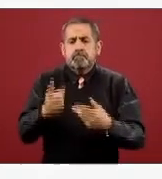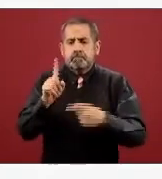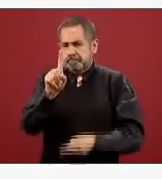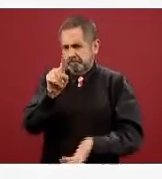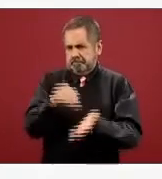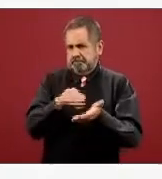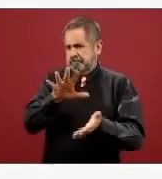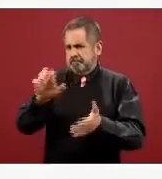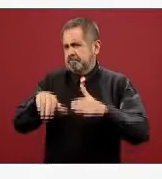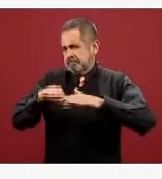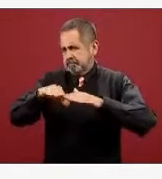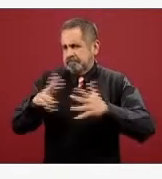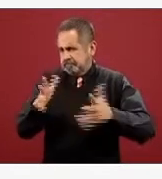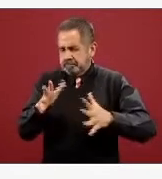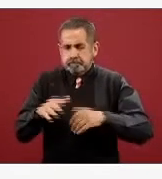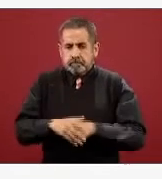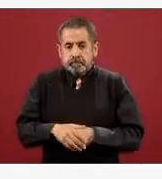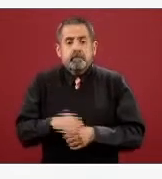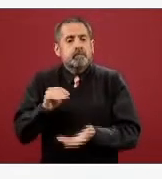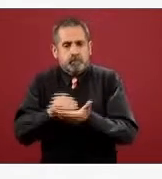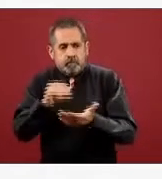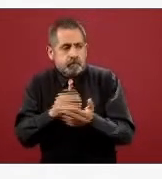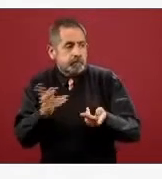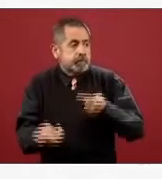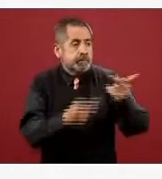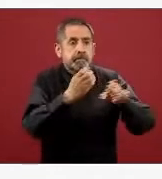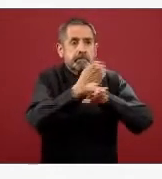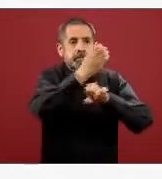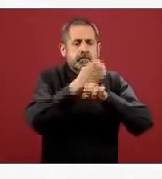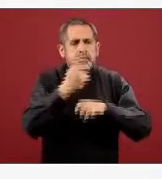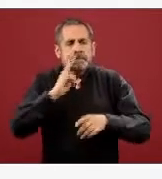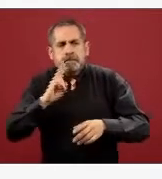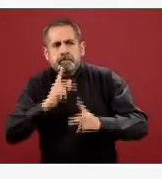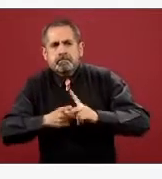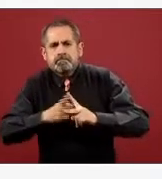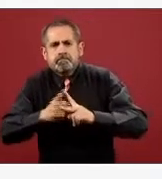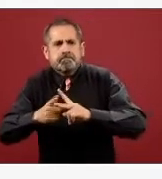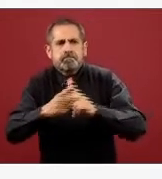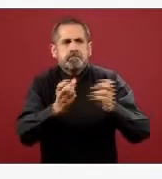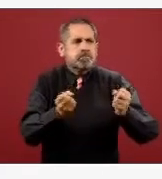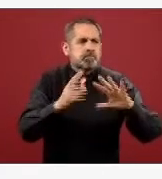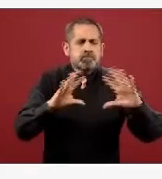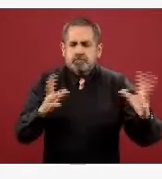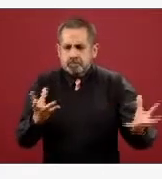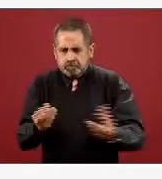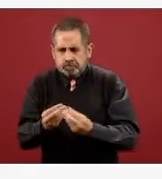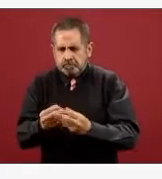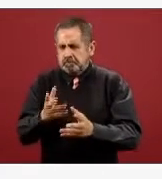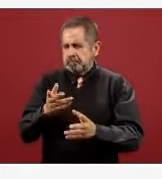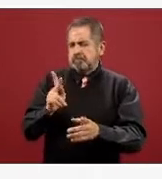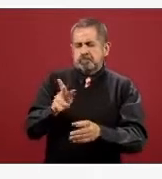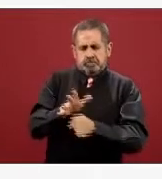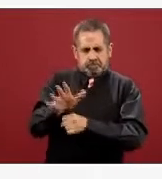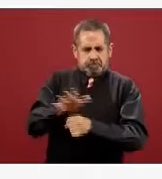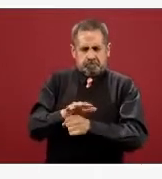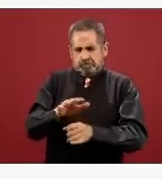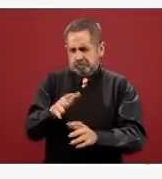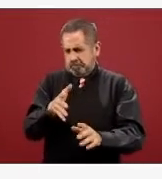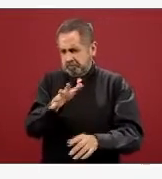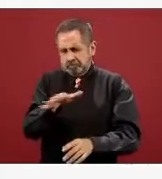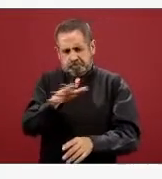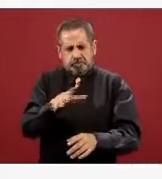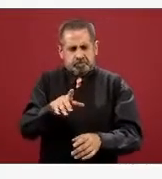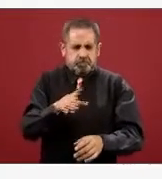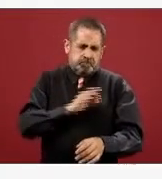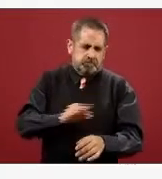estamos ratificando con algunos estados todavía o rectificando algunos datos, pero la variabilidad va a ser mínima. Estos son más o